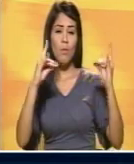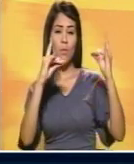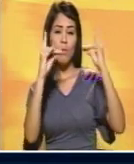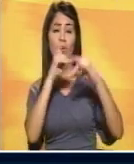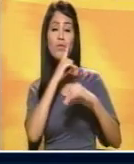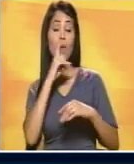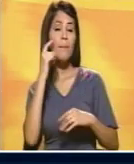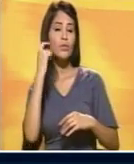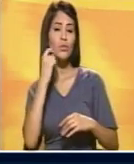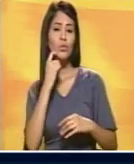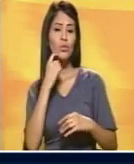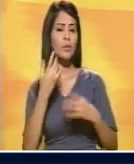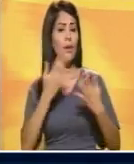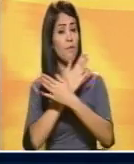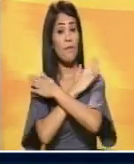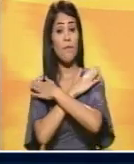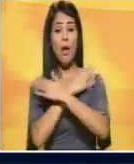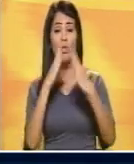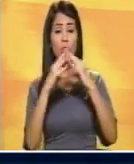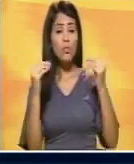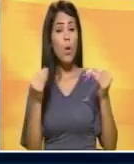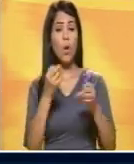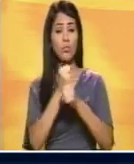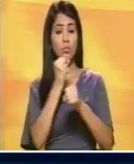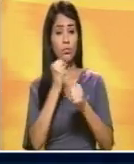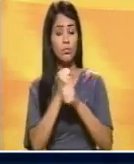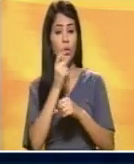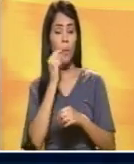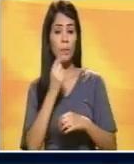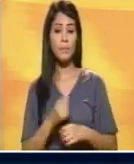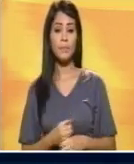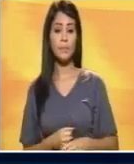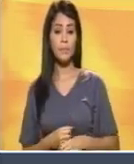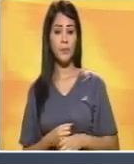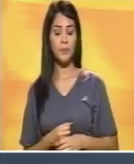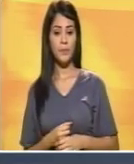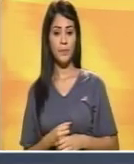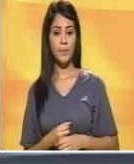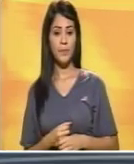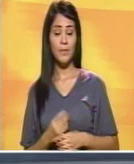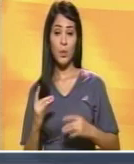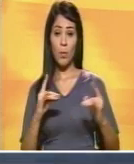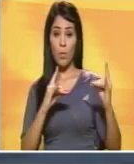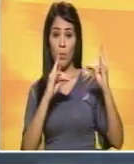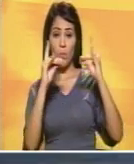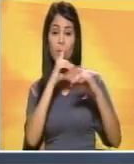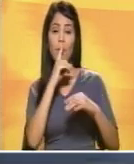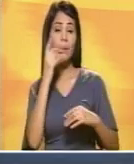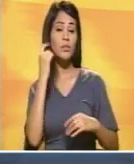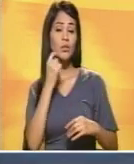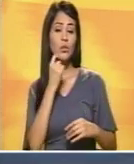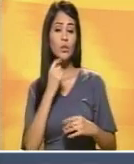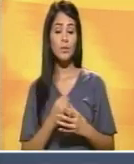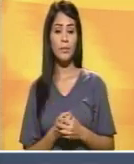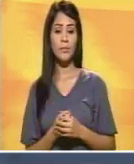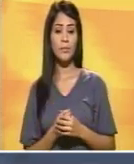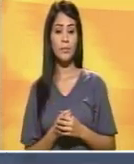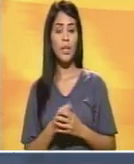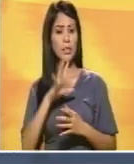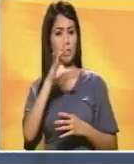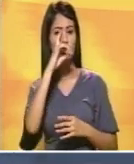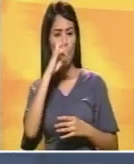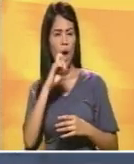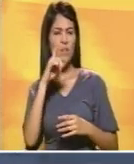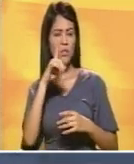Felicitaciones a todos los trabajadores de la Agencia Bolivariana. El satélite Antonio José de Sucre tiene una vida útil de